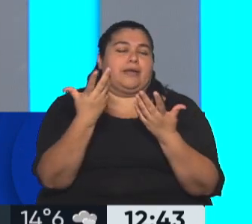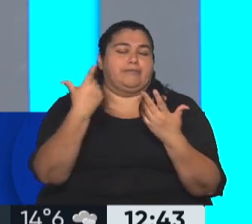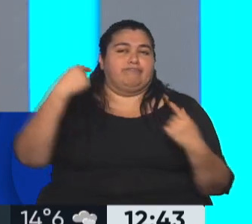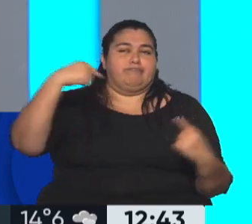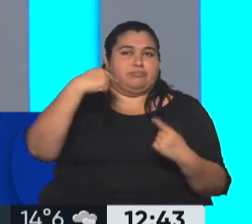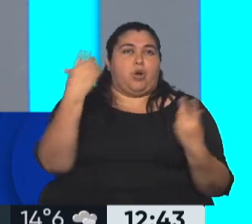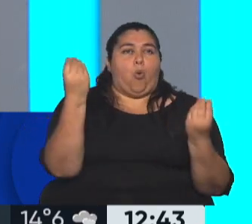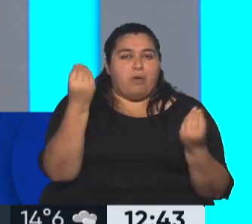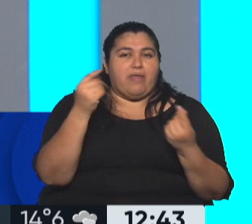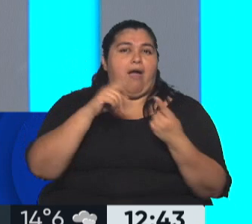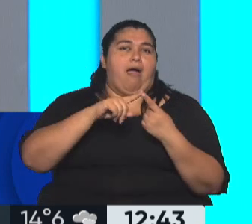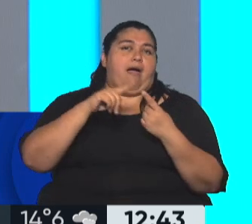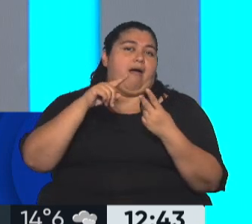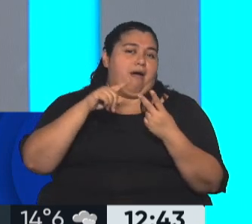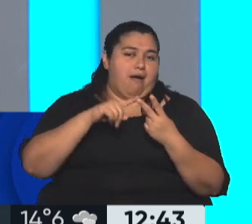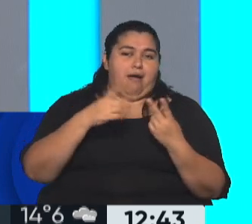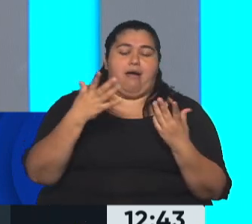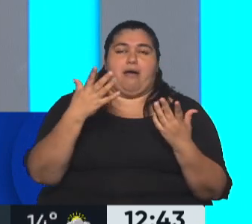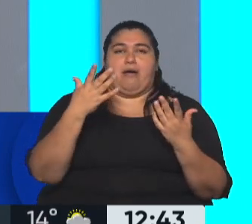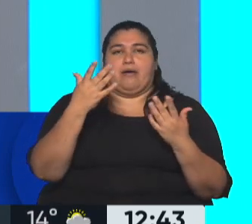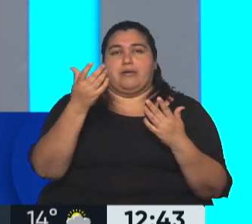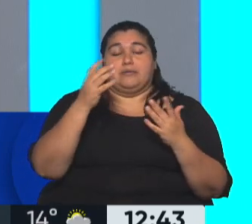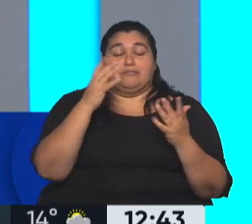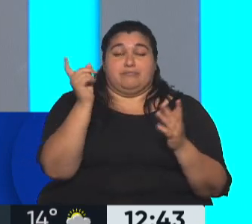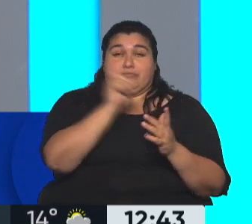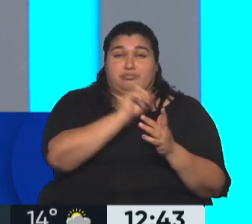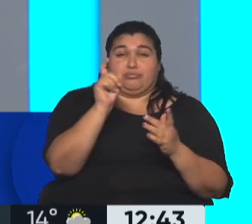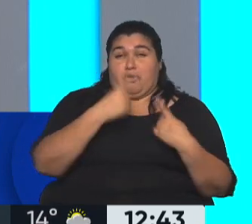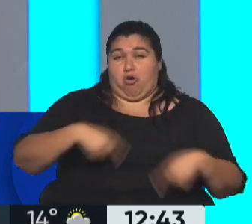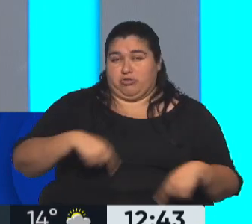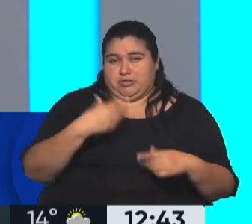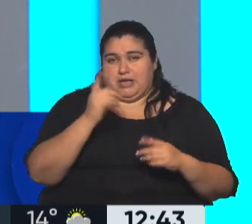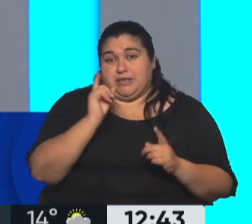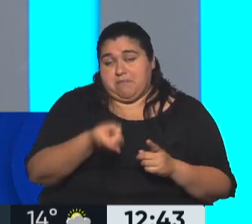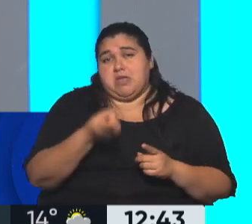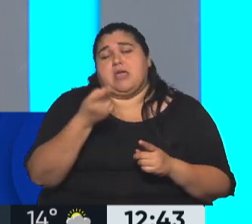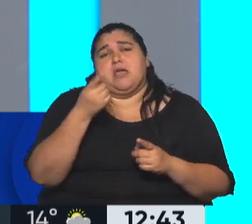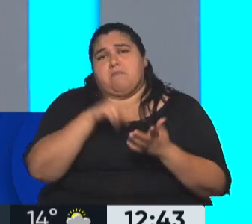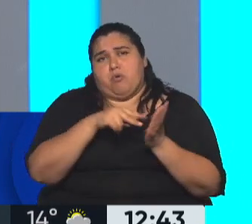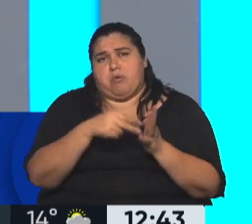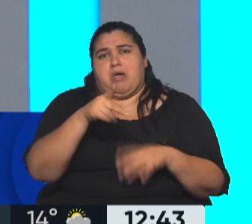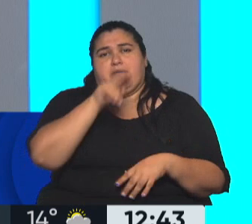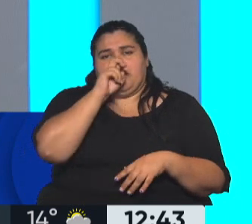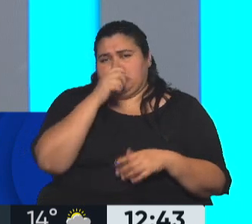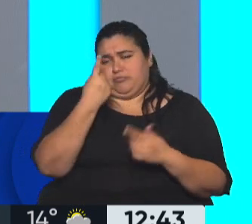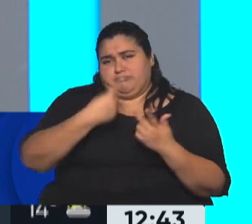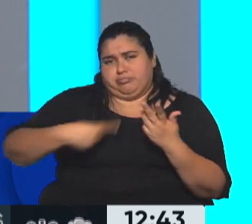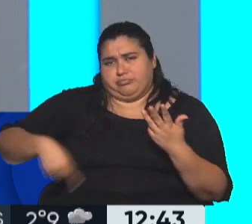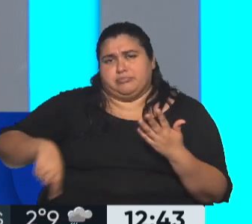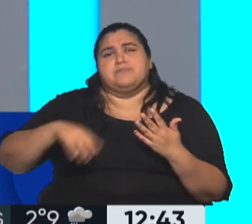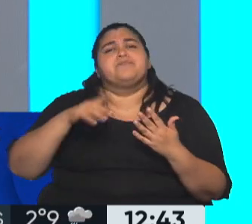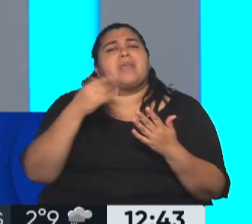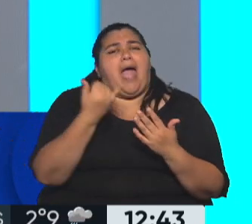la humedad, en fin, los alergenos ambientales, y también pueden ser infecciones respiratorias, en fin, hay un montón